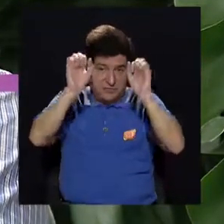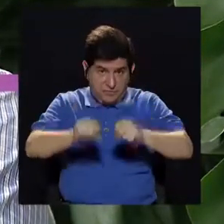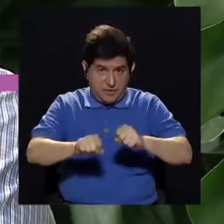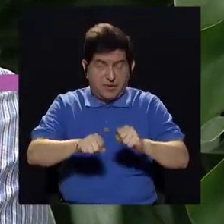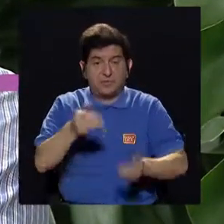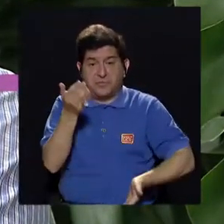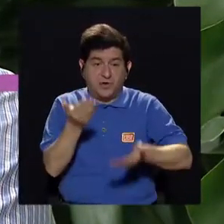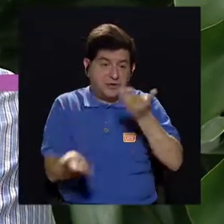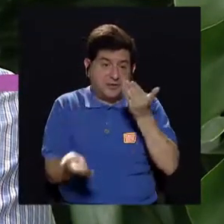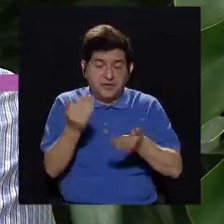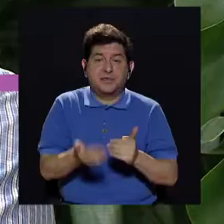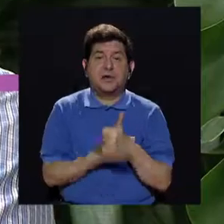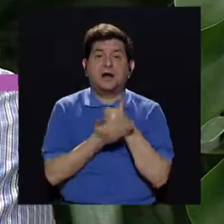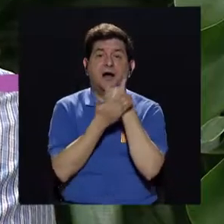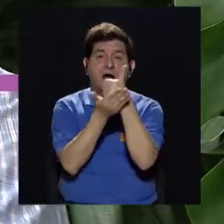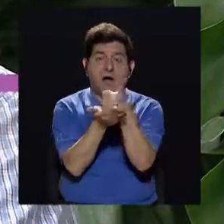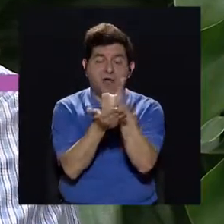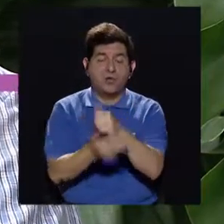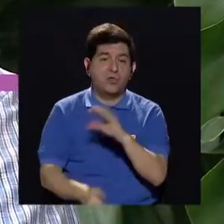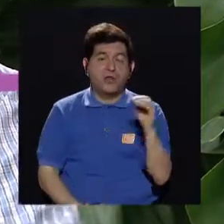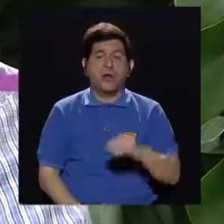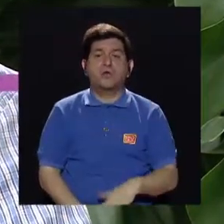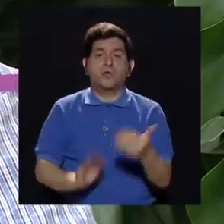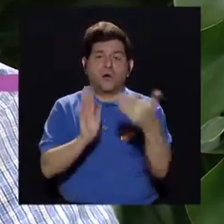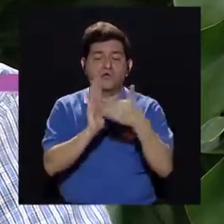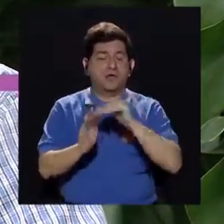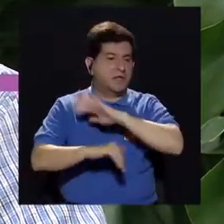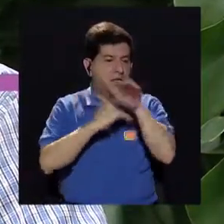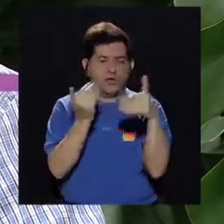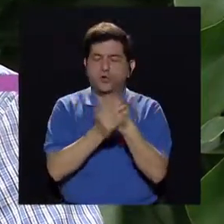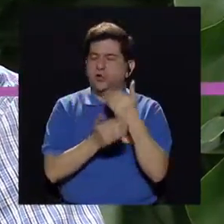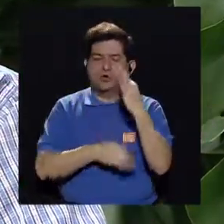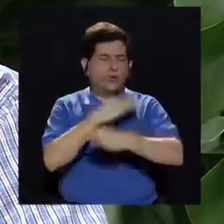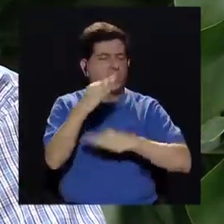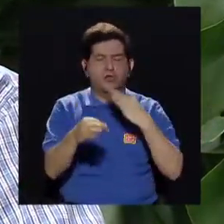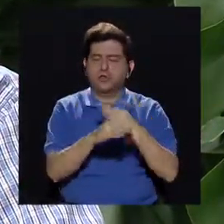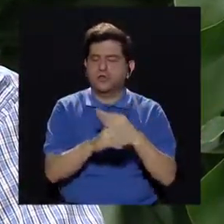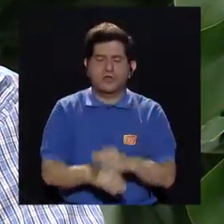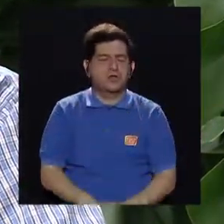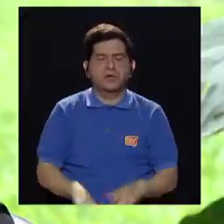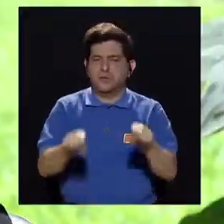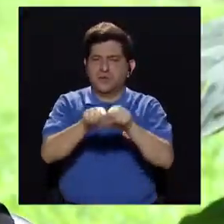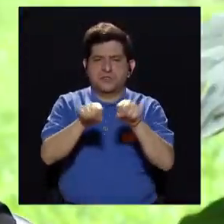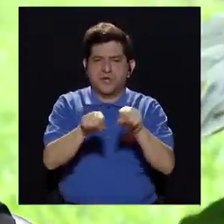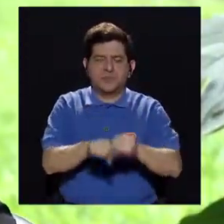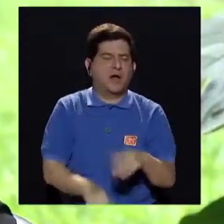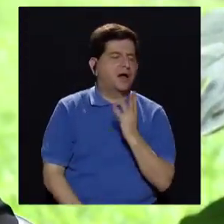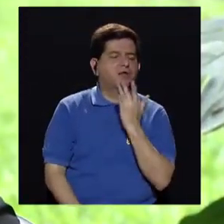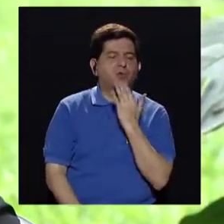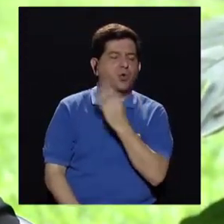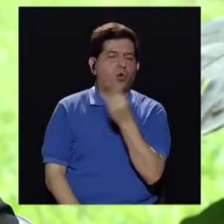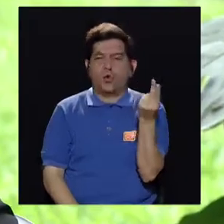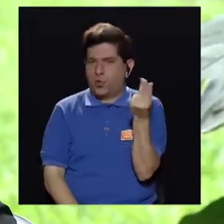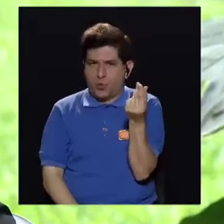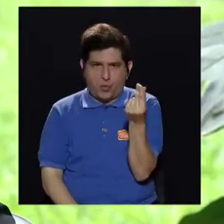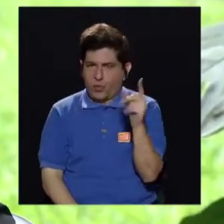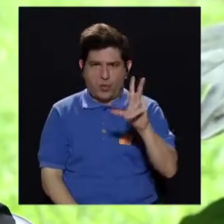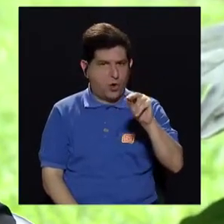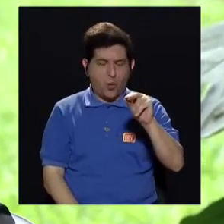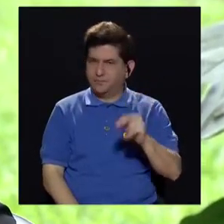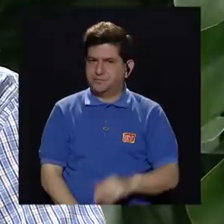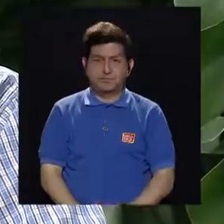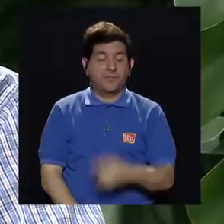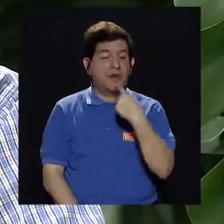bien... ayudarle o de favorecer, no es cualquier calzado, no es el color de calzado o el precio, ¿verdad? Es que